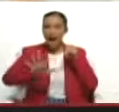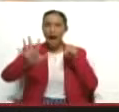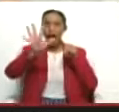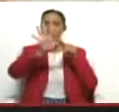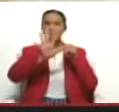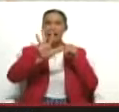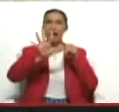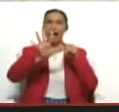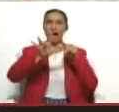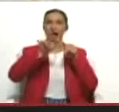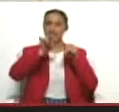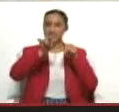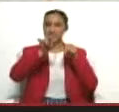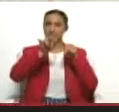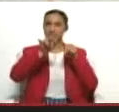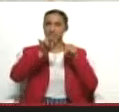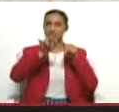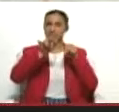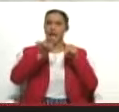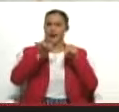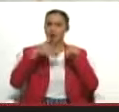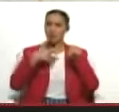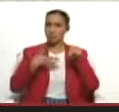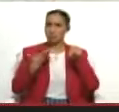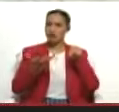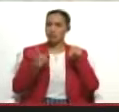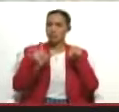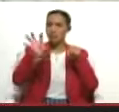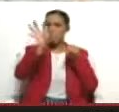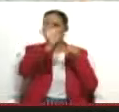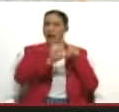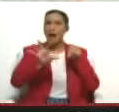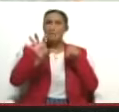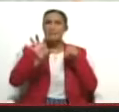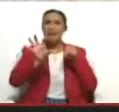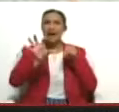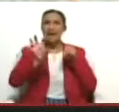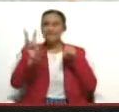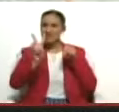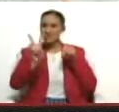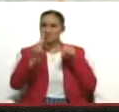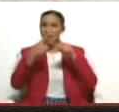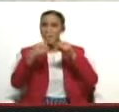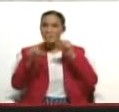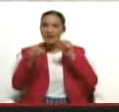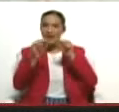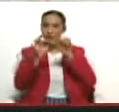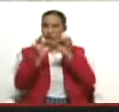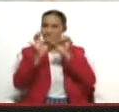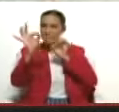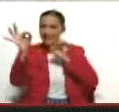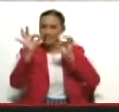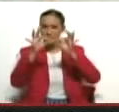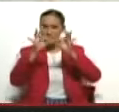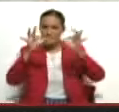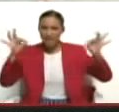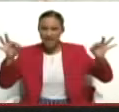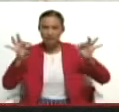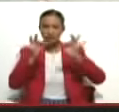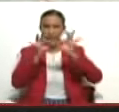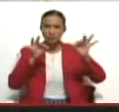hace usted puede tener el mapa pero tener las coordenadas en segundos